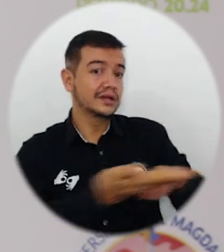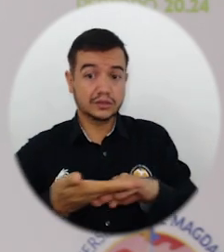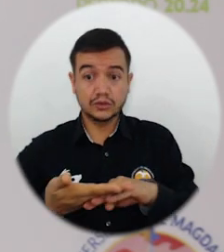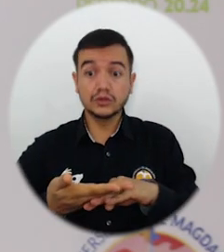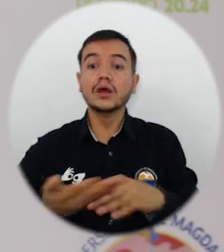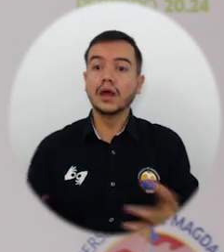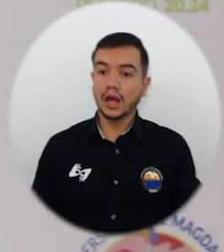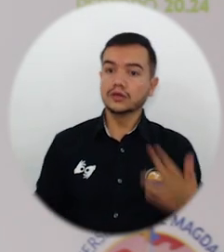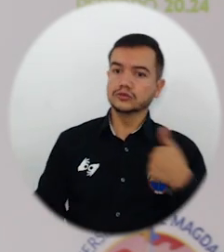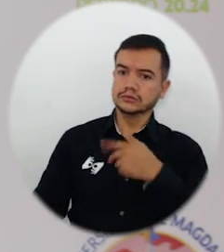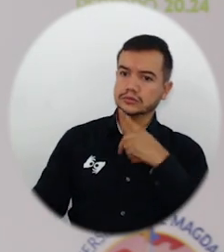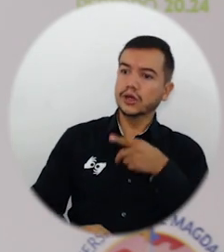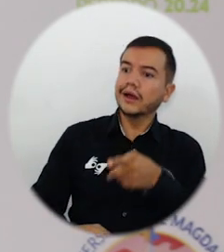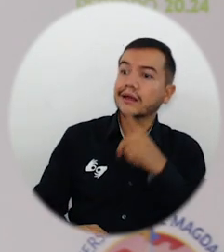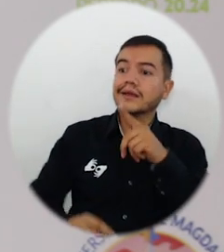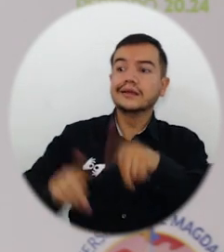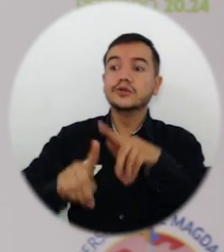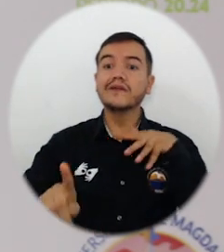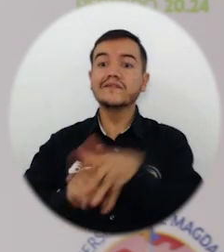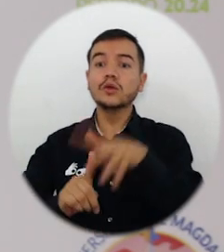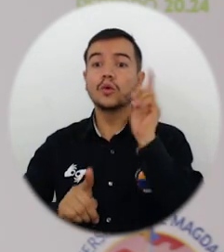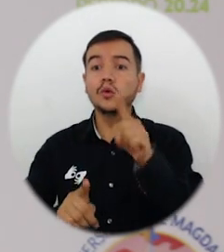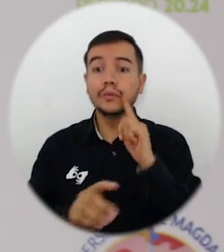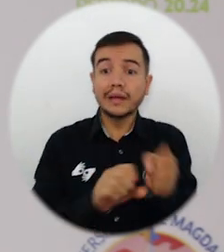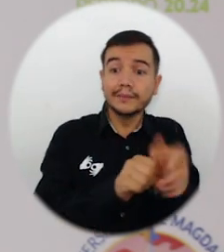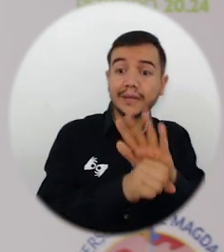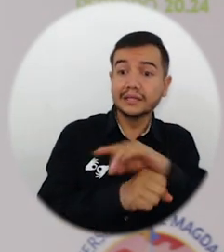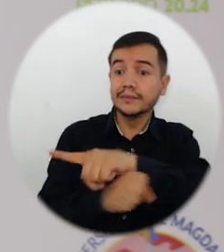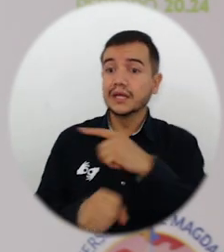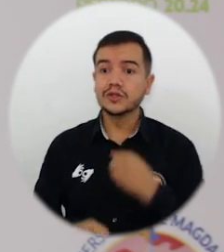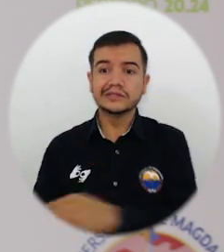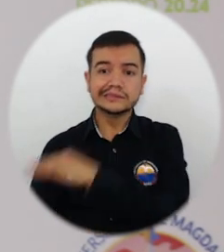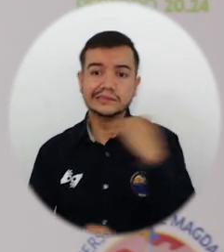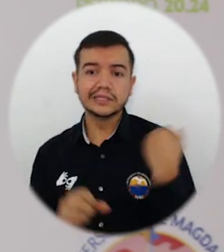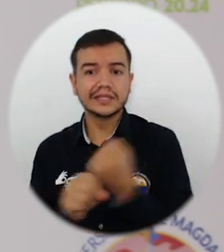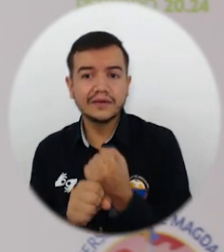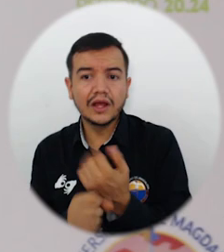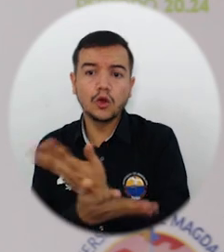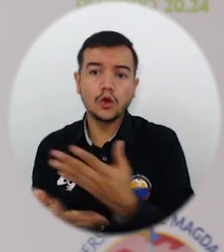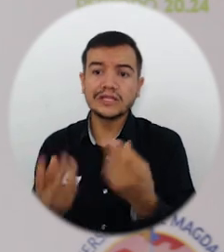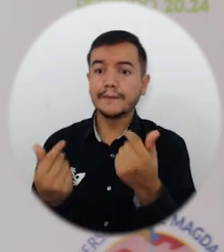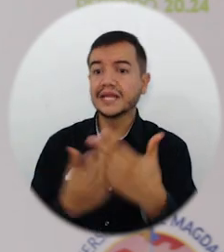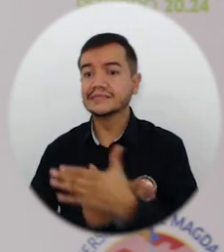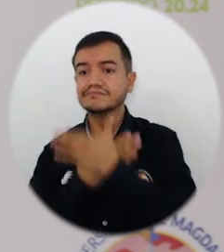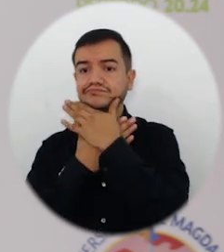yo simplemente hago un llamado respetuoso nuevamente al gobierno departamental,